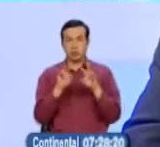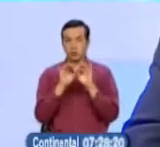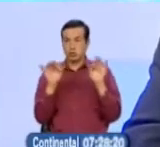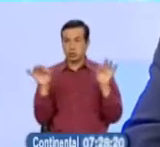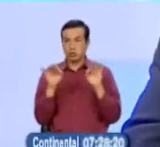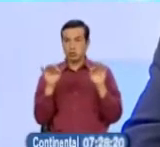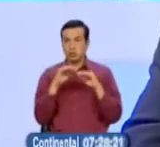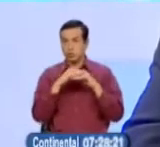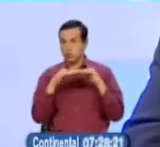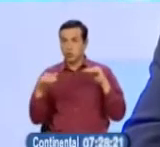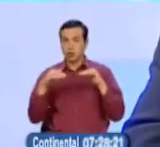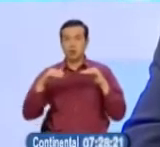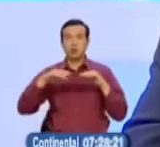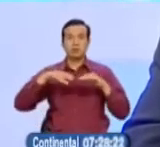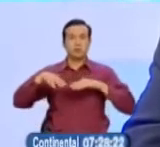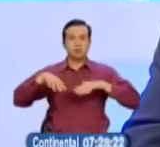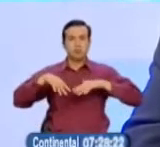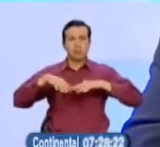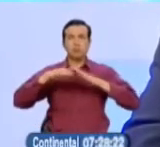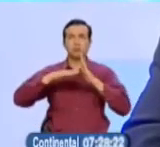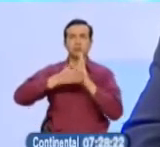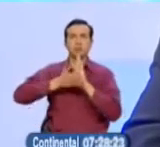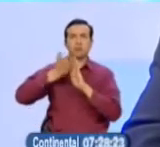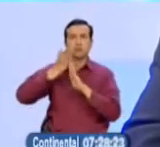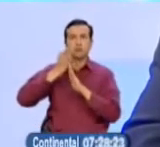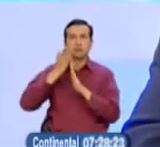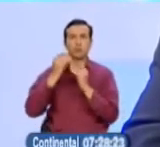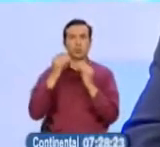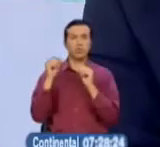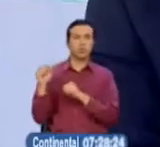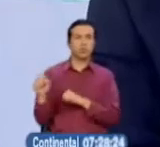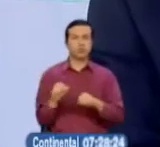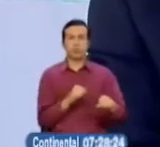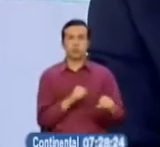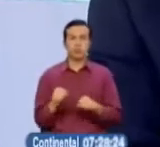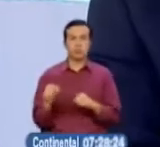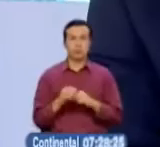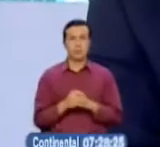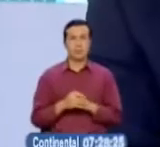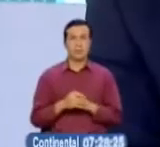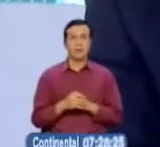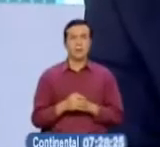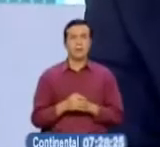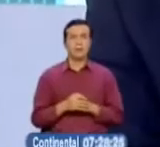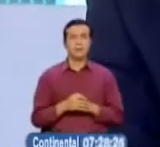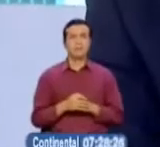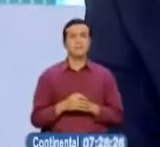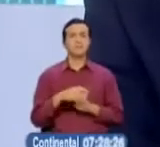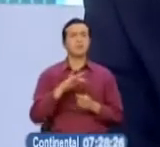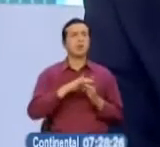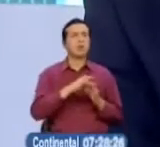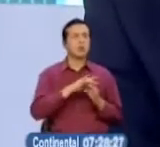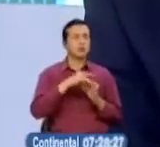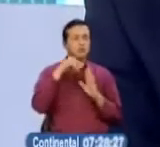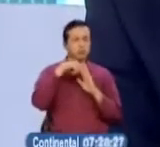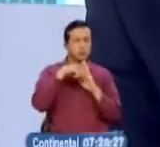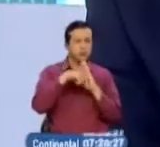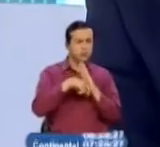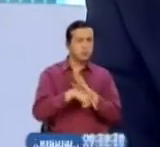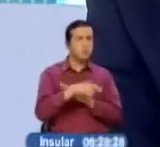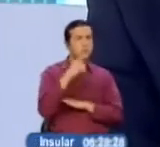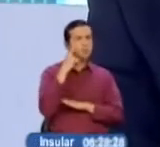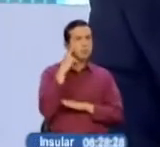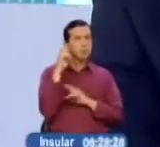con dos sensores horizontales, el componente vertical fue muy importante. ¿Cuáles son los puntos de riesgo sensibles en términos de profundidad y